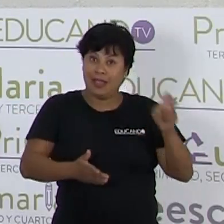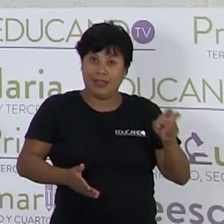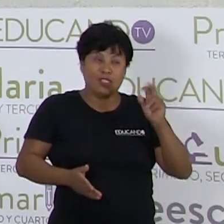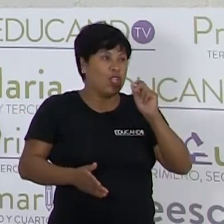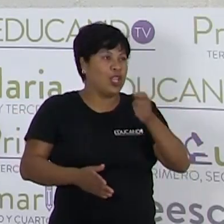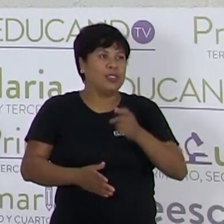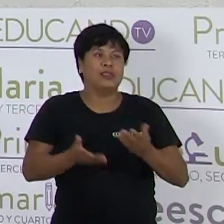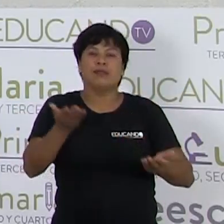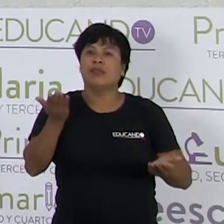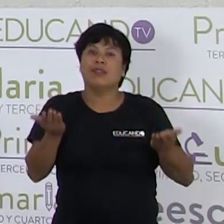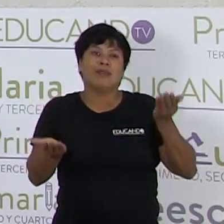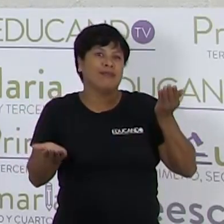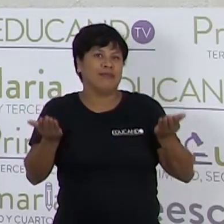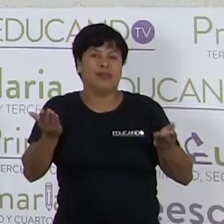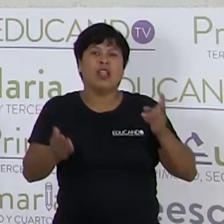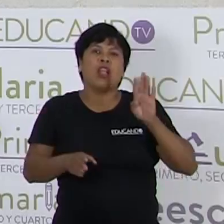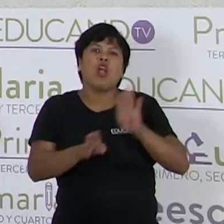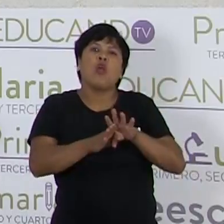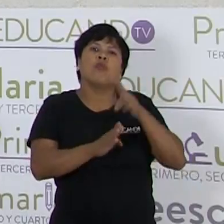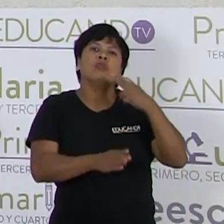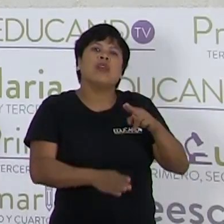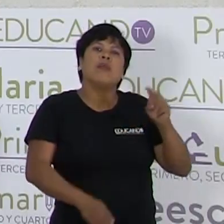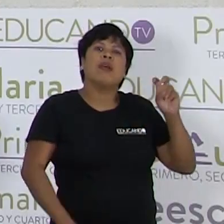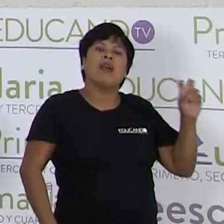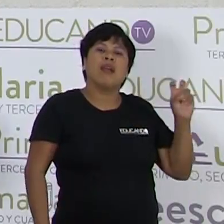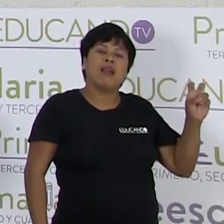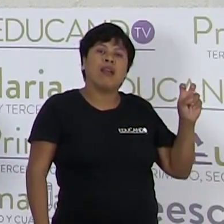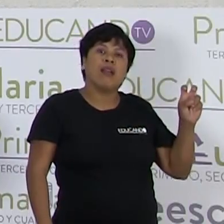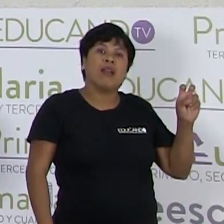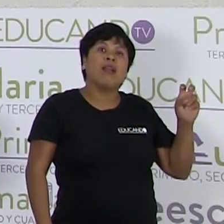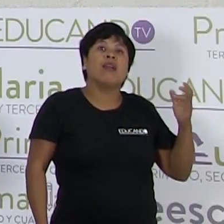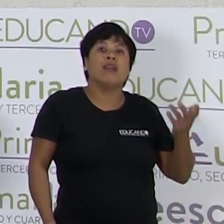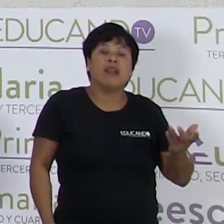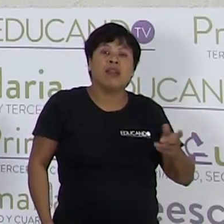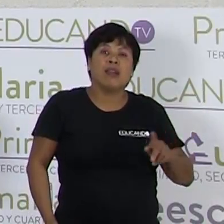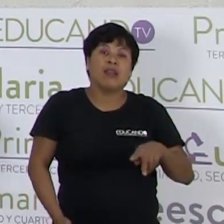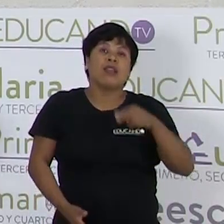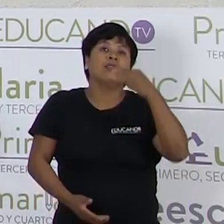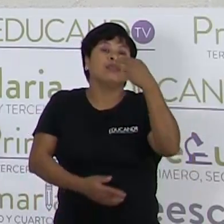¿Qué sería? ¿Cómo se llama este? Se llama